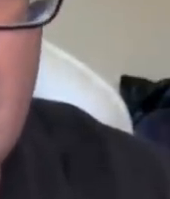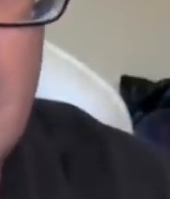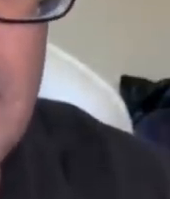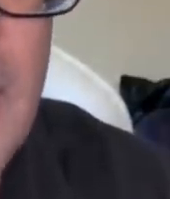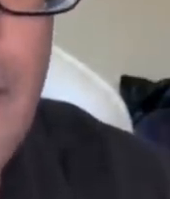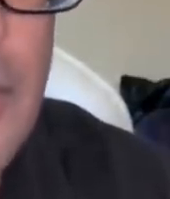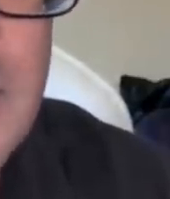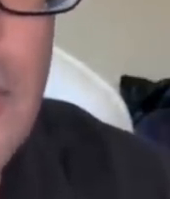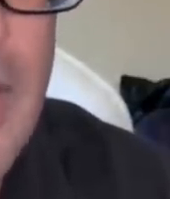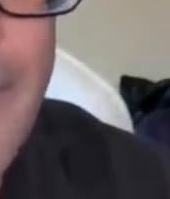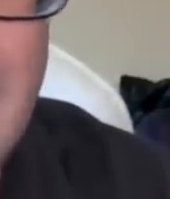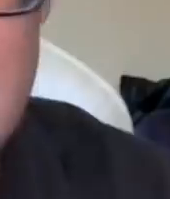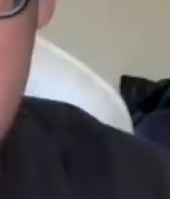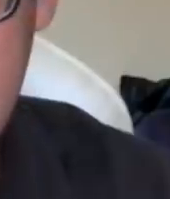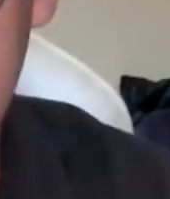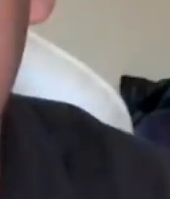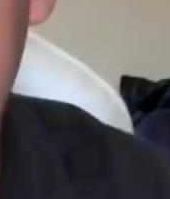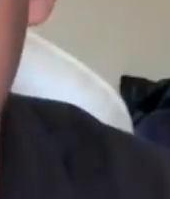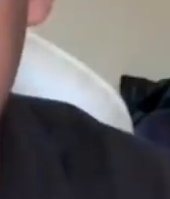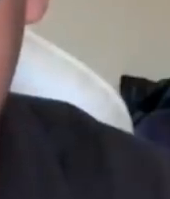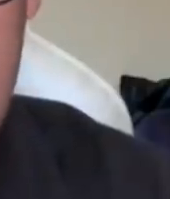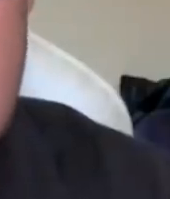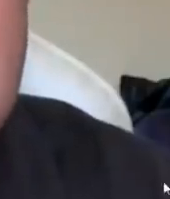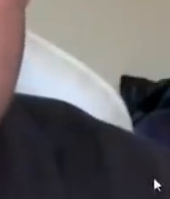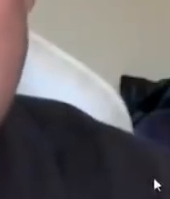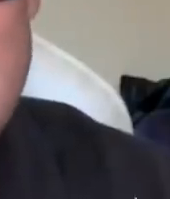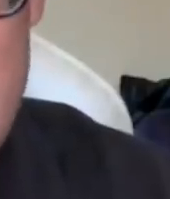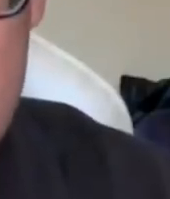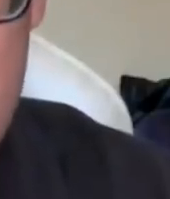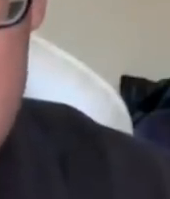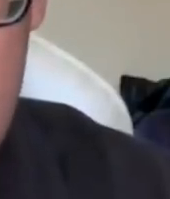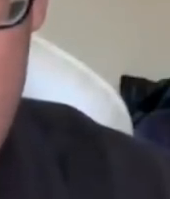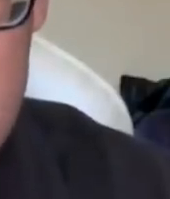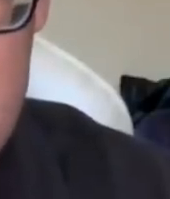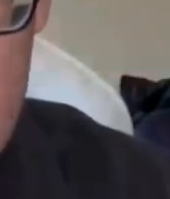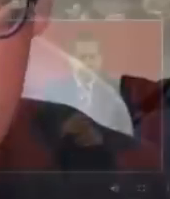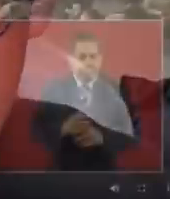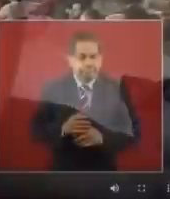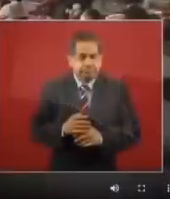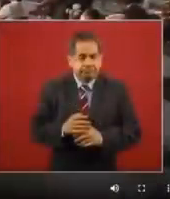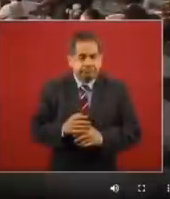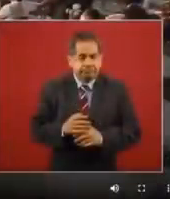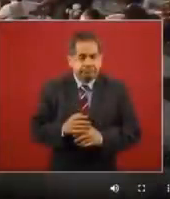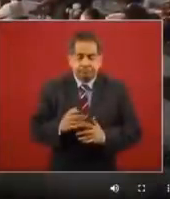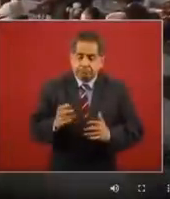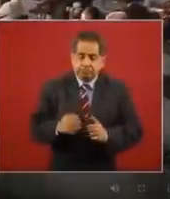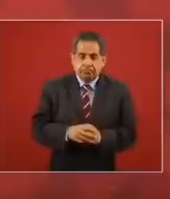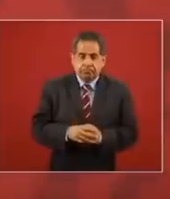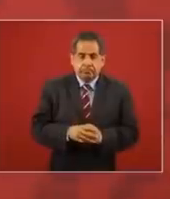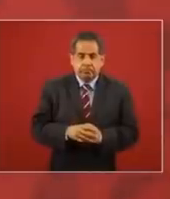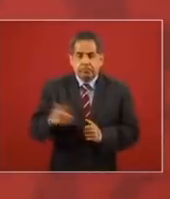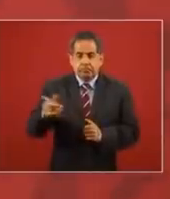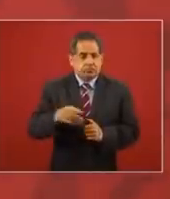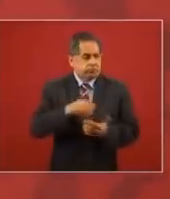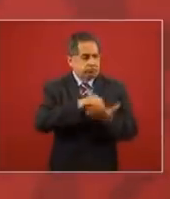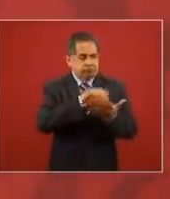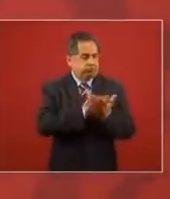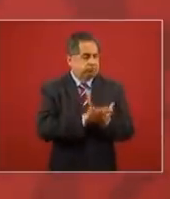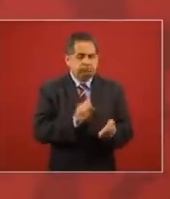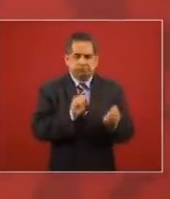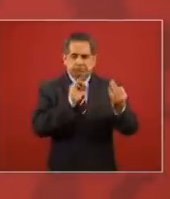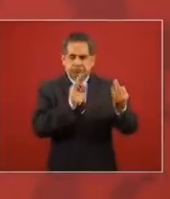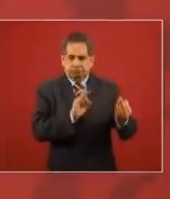peña nieto qué bueno si con la pena entendemos el debido proceso pero necesitamos conocer lo vamos a escuchar pues que sean citados